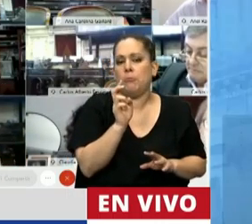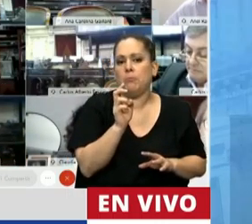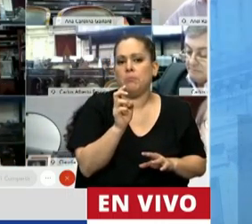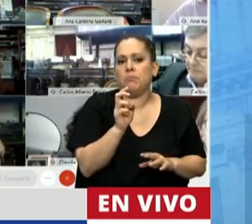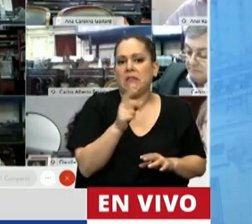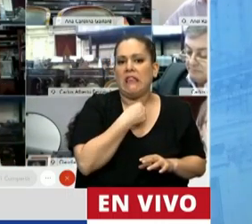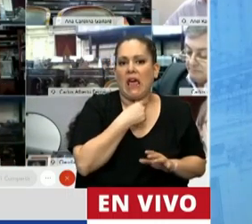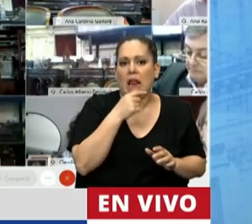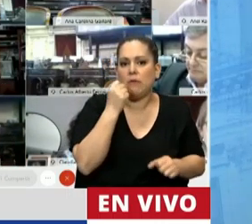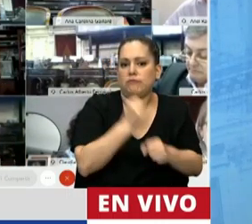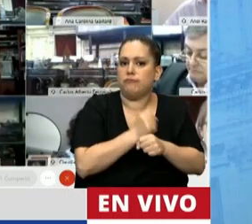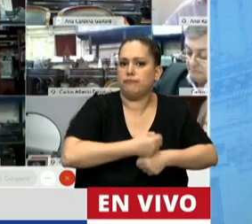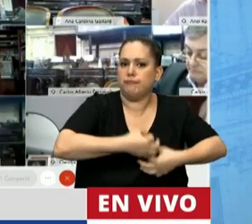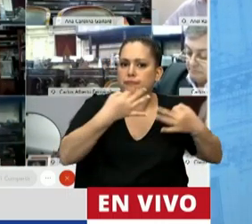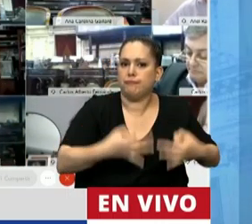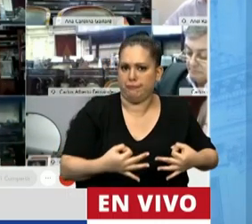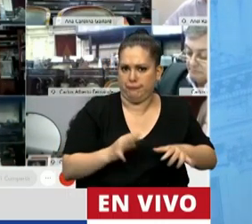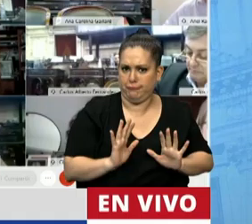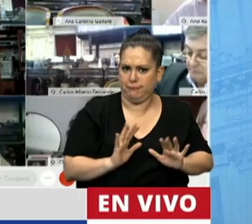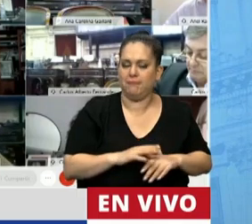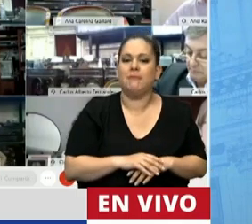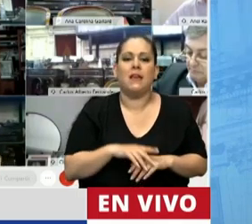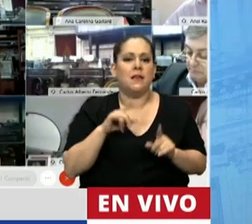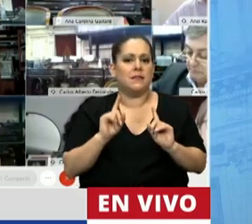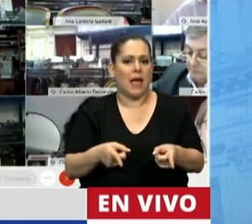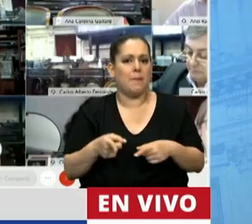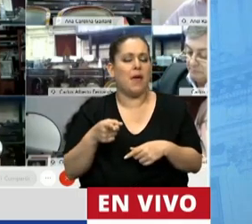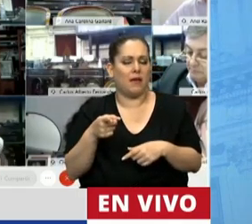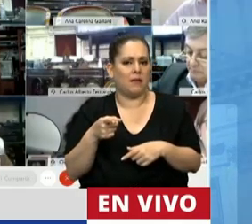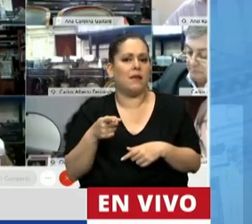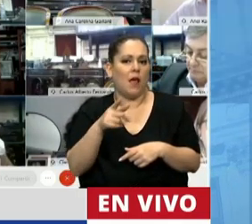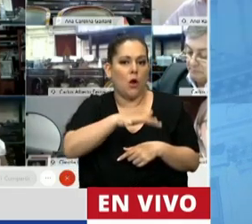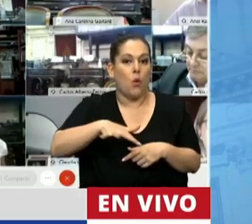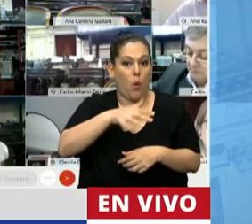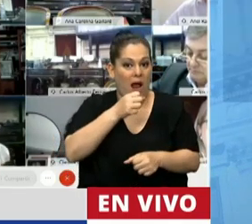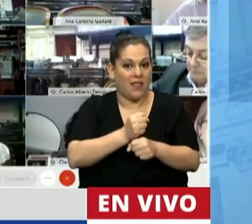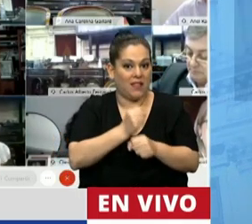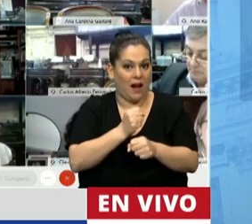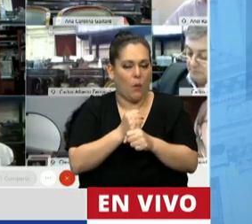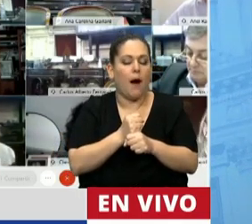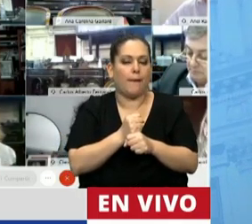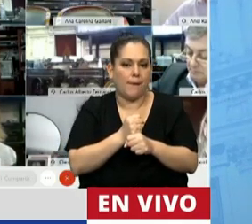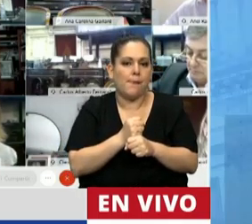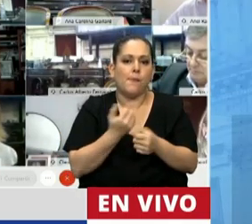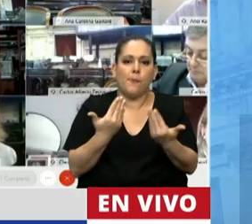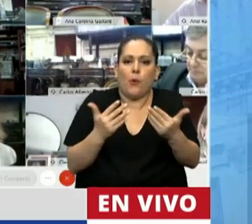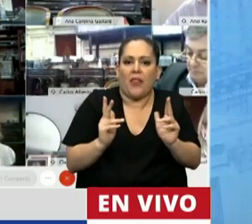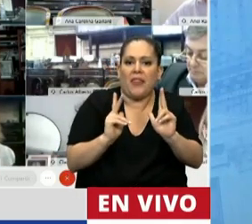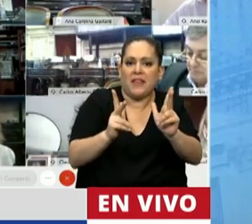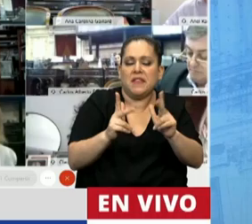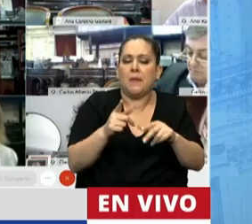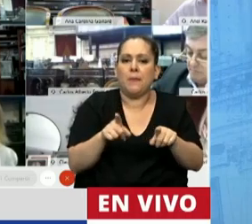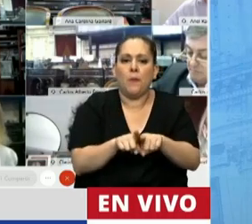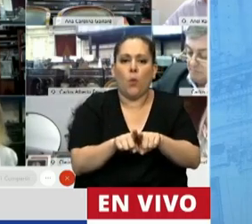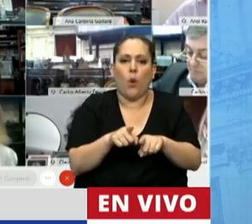de una relación laboral. Por el otro lado, como bien se dijo también en cuanto al lugar de trabajo, se sale o se puede decir que amplía el